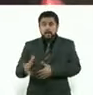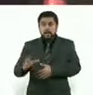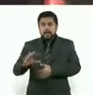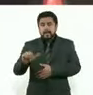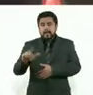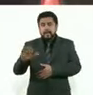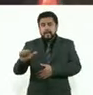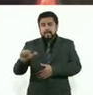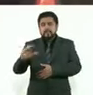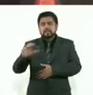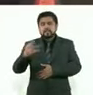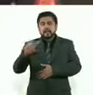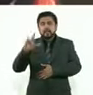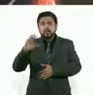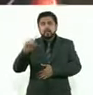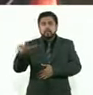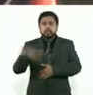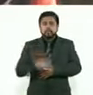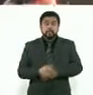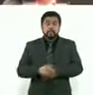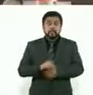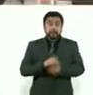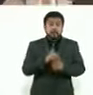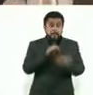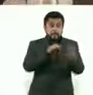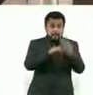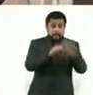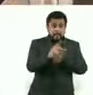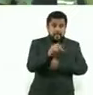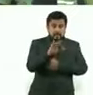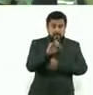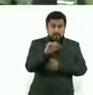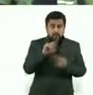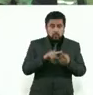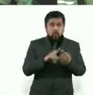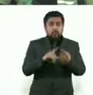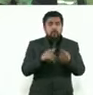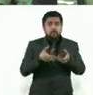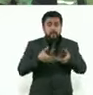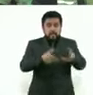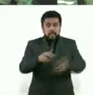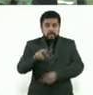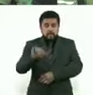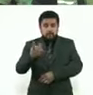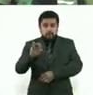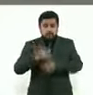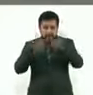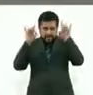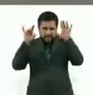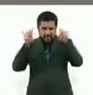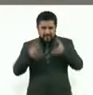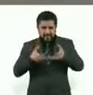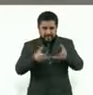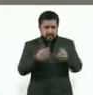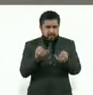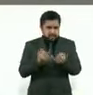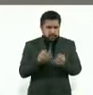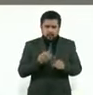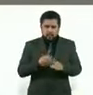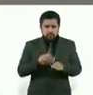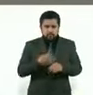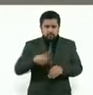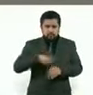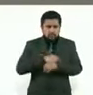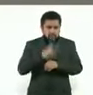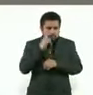Entonces, Periférico y Reforma, en este momento ya haremos un recorrido para que se vea el